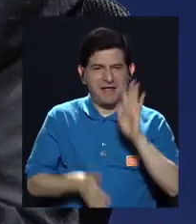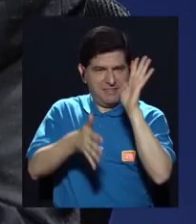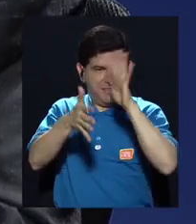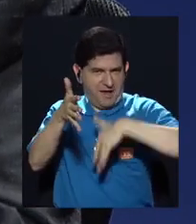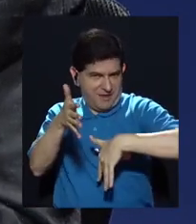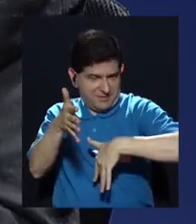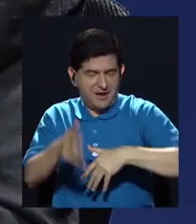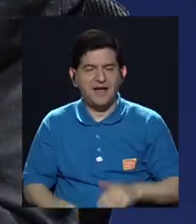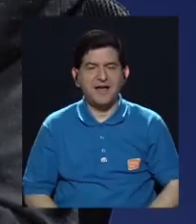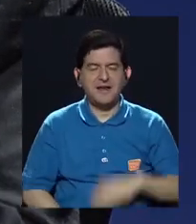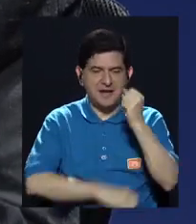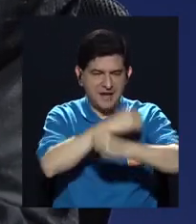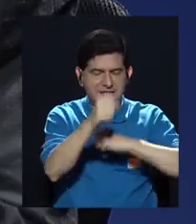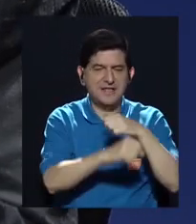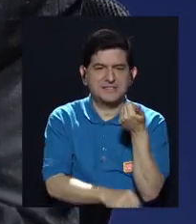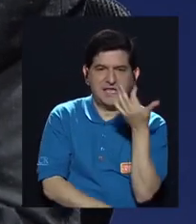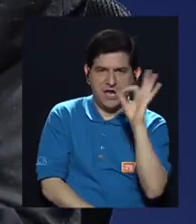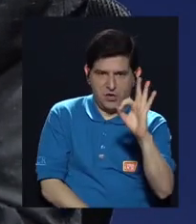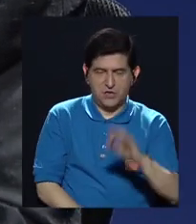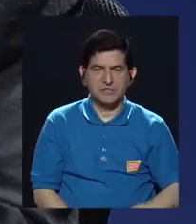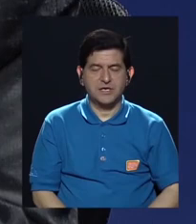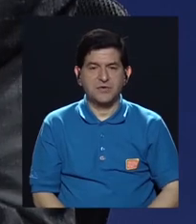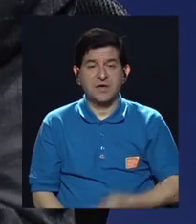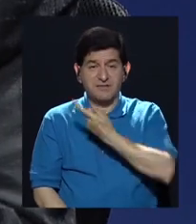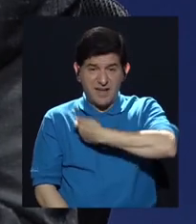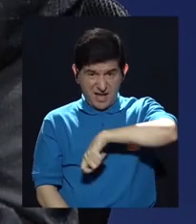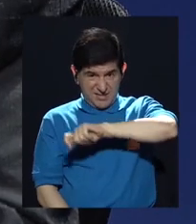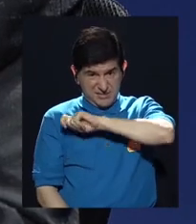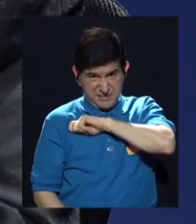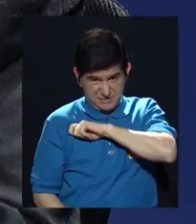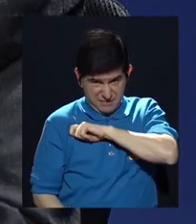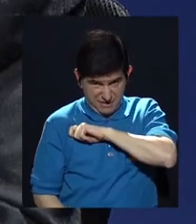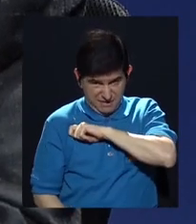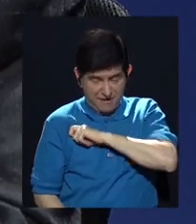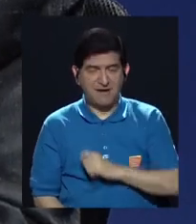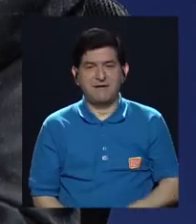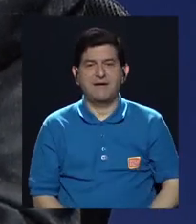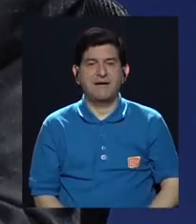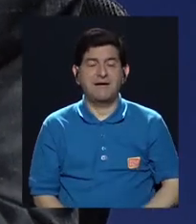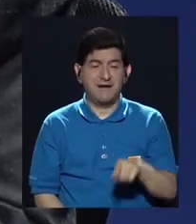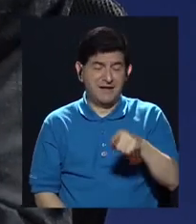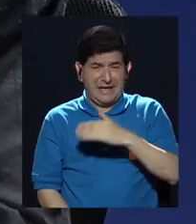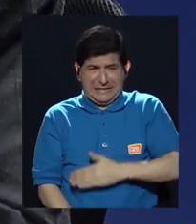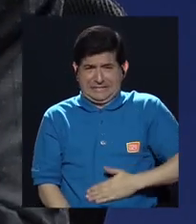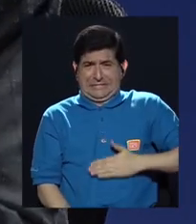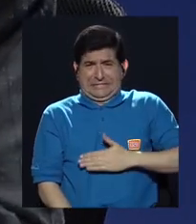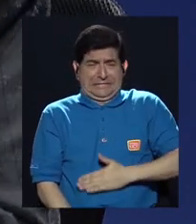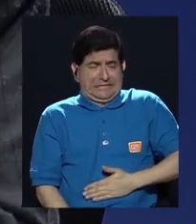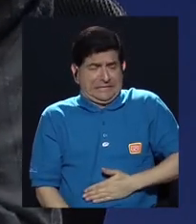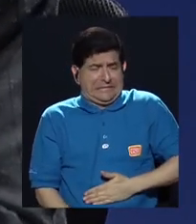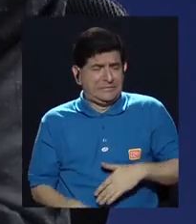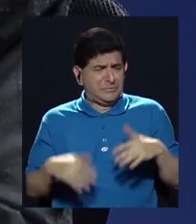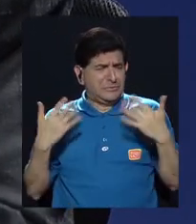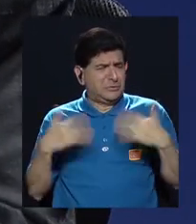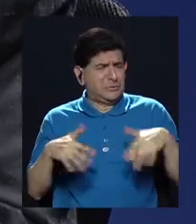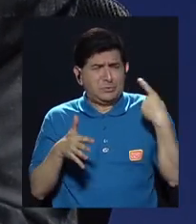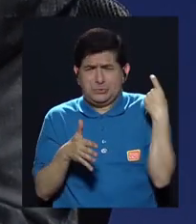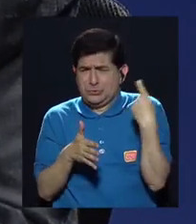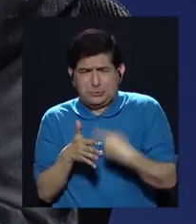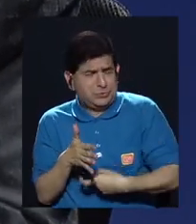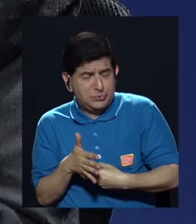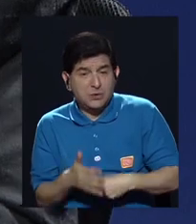catalana del siglo XIX, una España donde el hambre